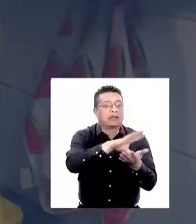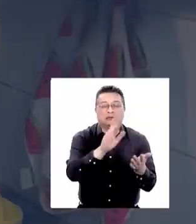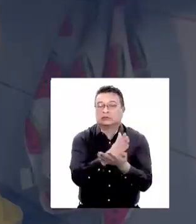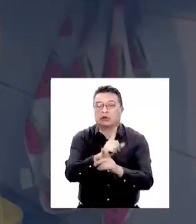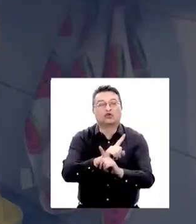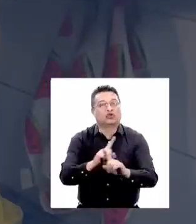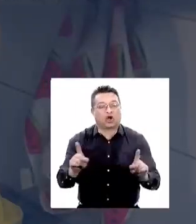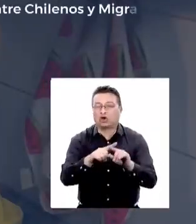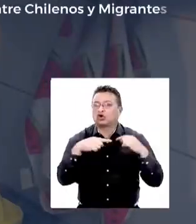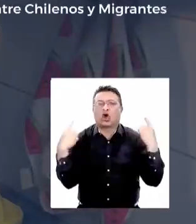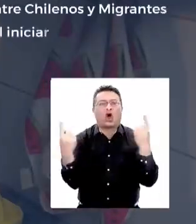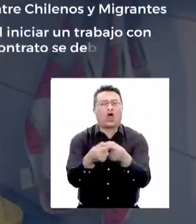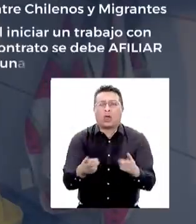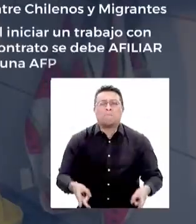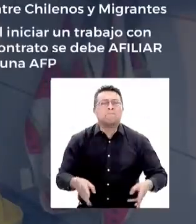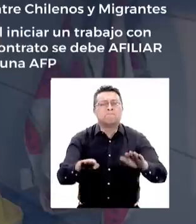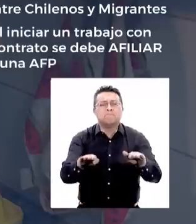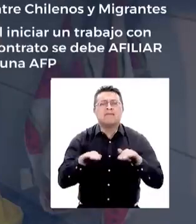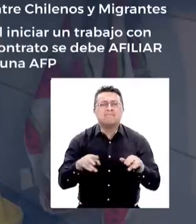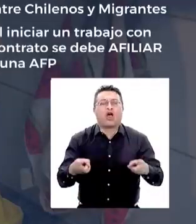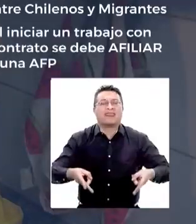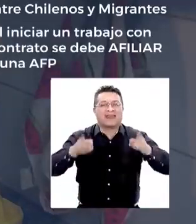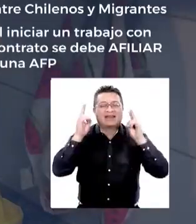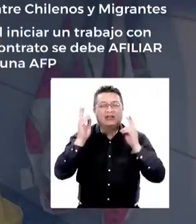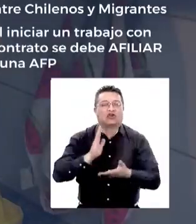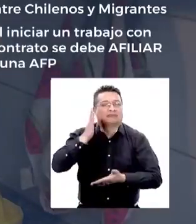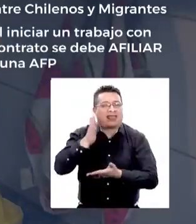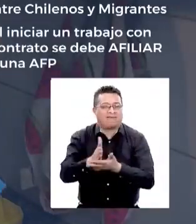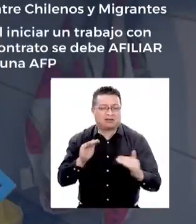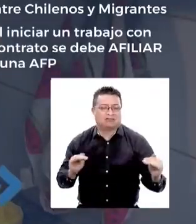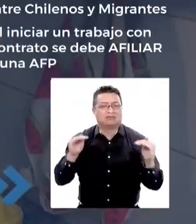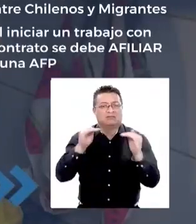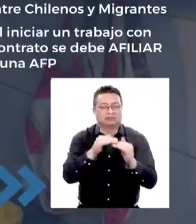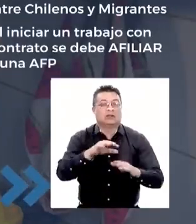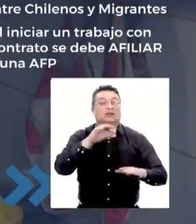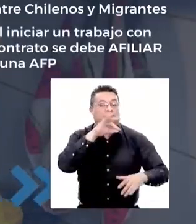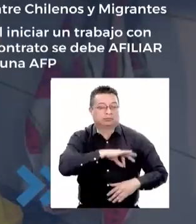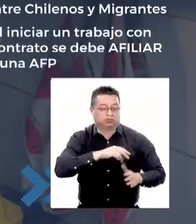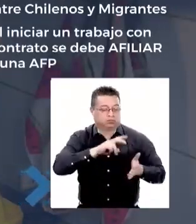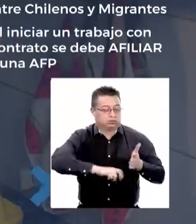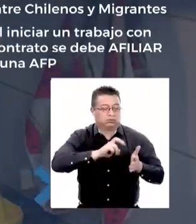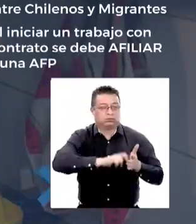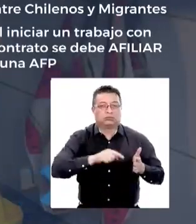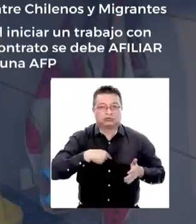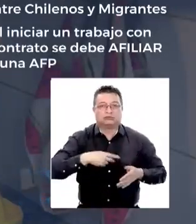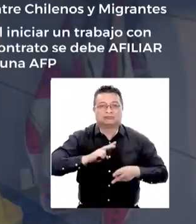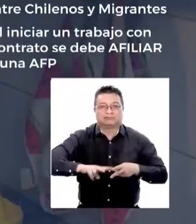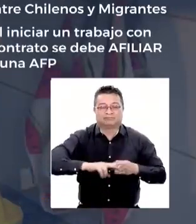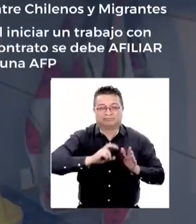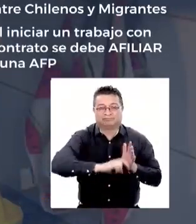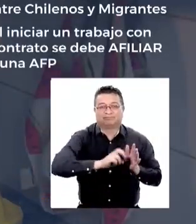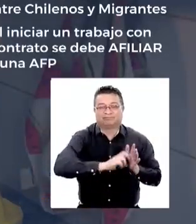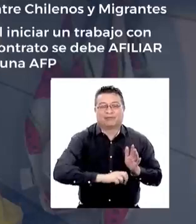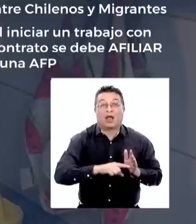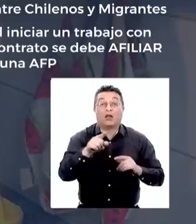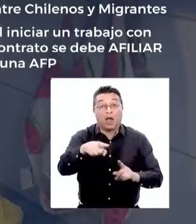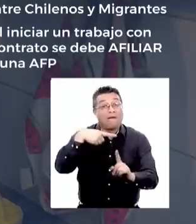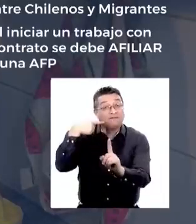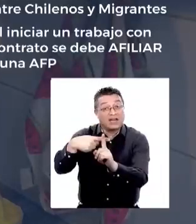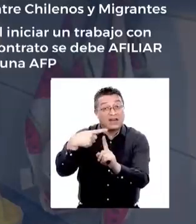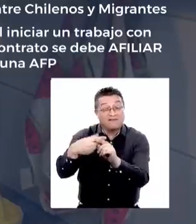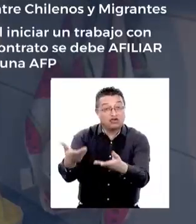y migrantes. Todos tienen los mismos derechos y deberes en relación a las cotizaciones que uno hace. Y en